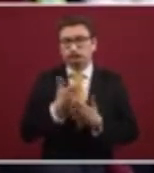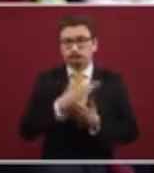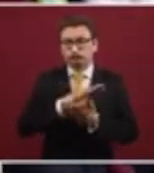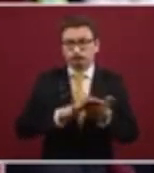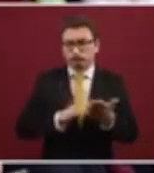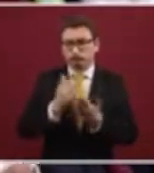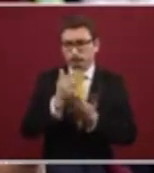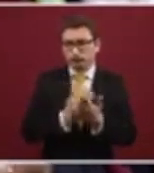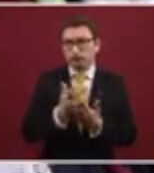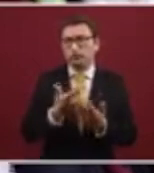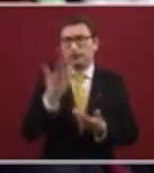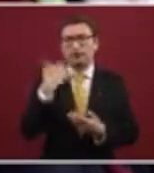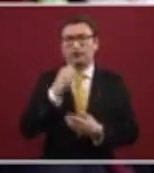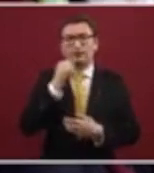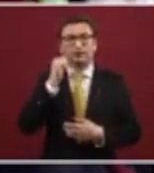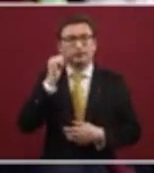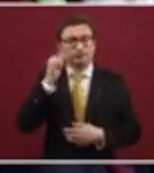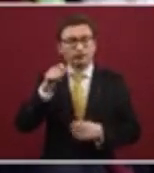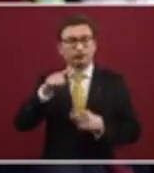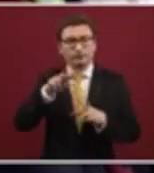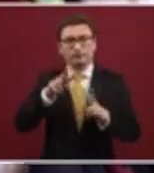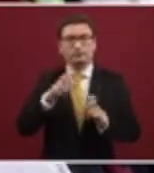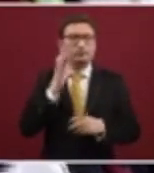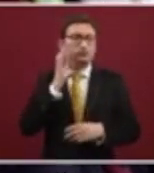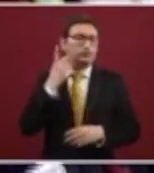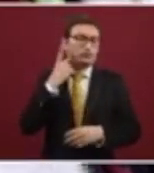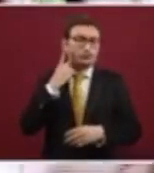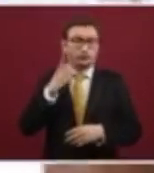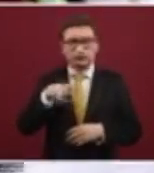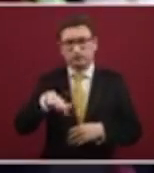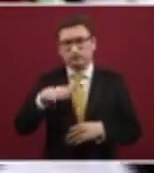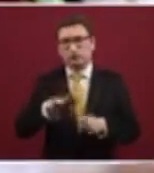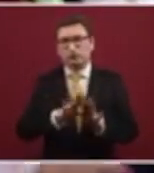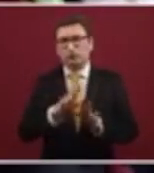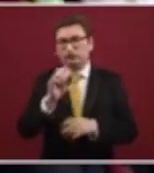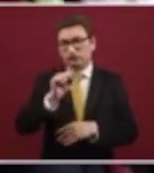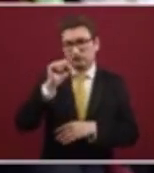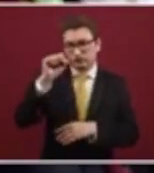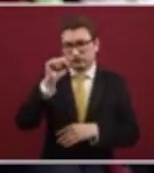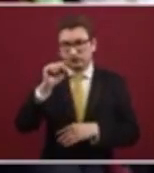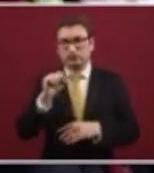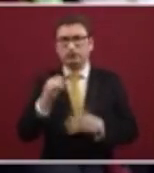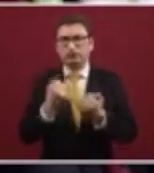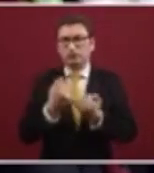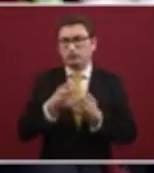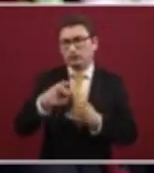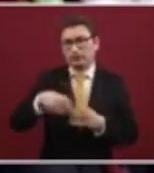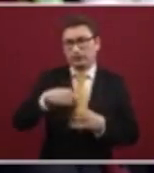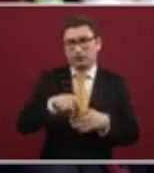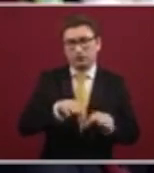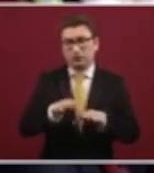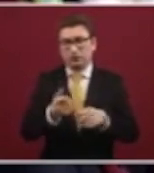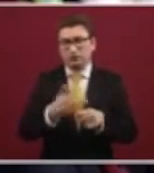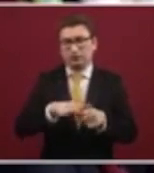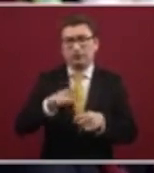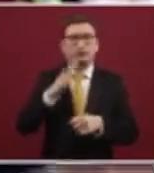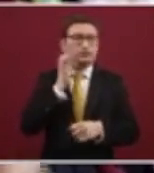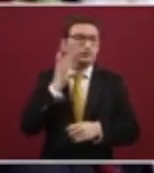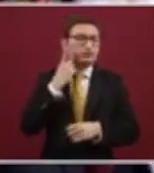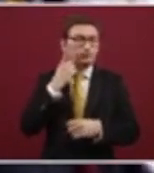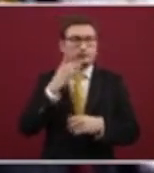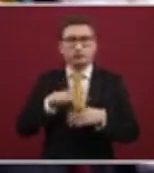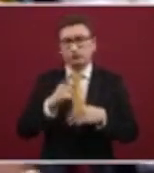preguntar ayer sobre el caso de la Cámara de Diputados, este diferendo que hay entre el sindicato y la administración de la Cámara de Diputados por